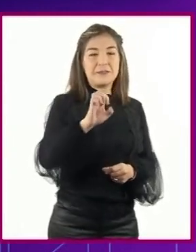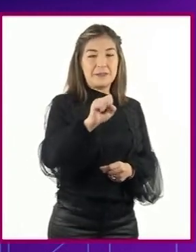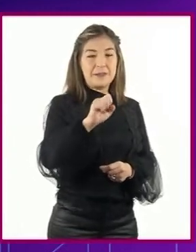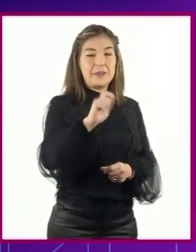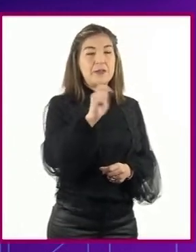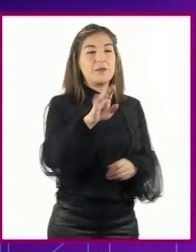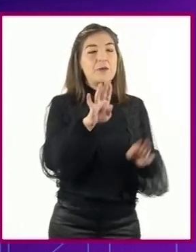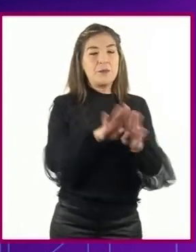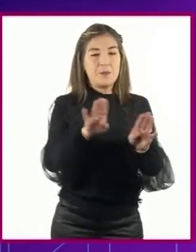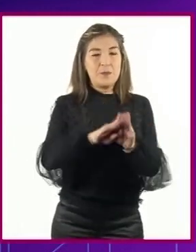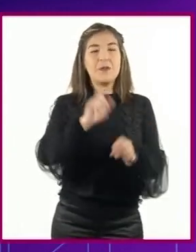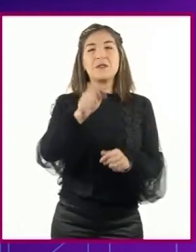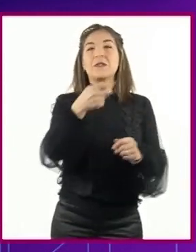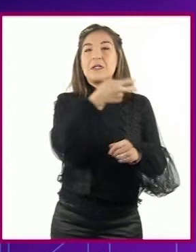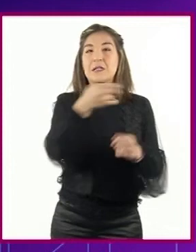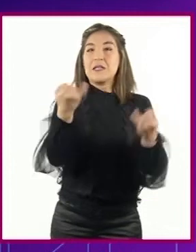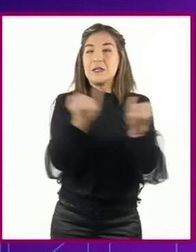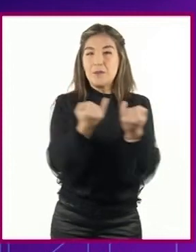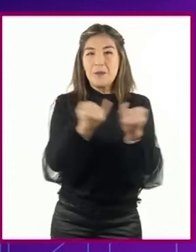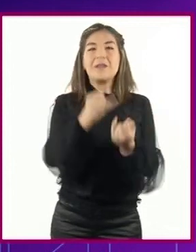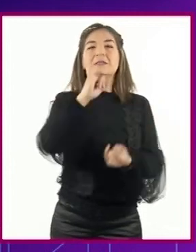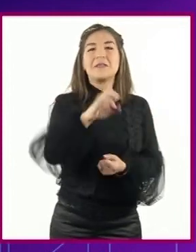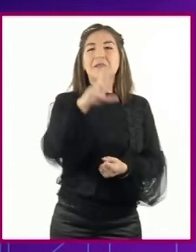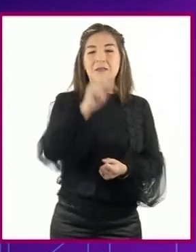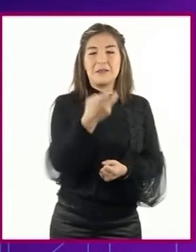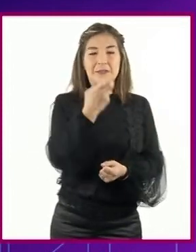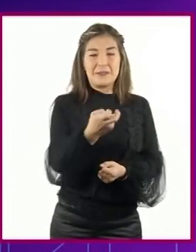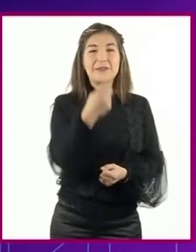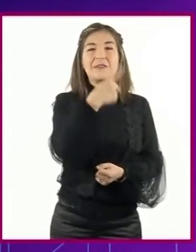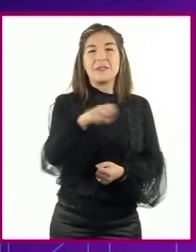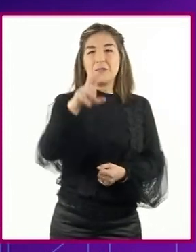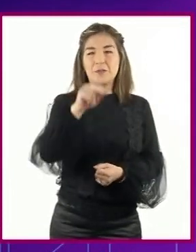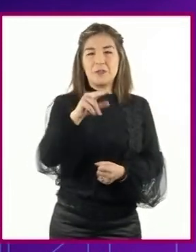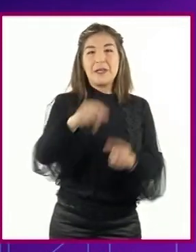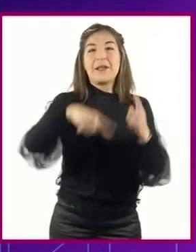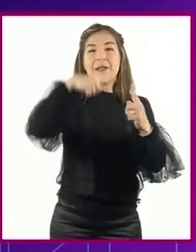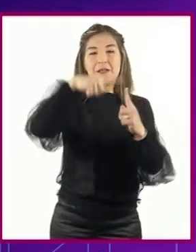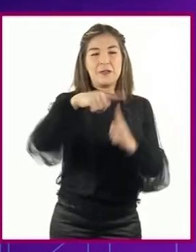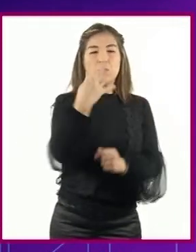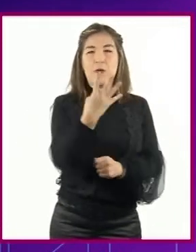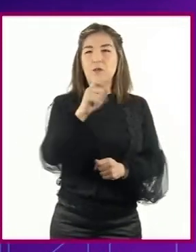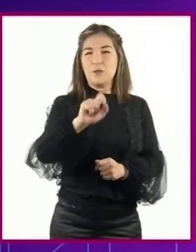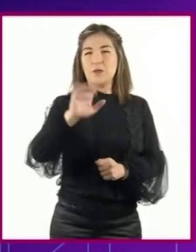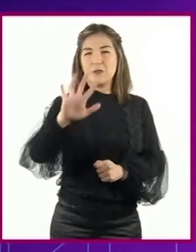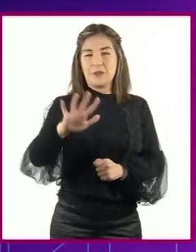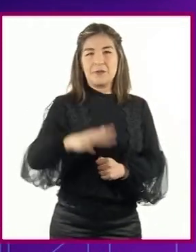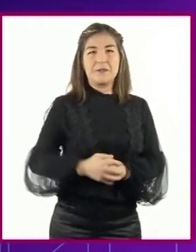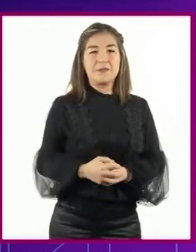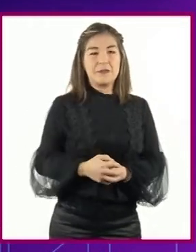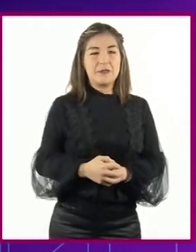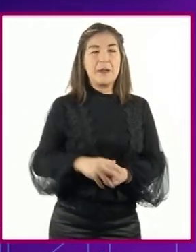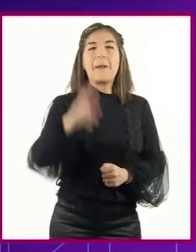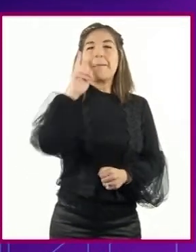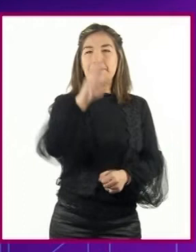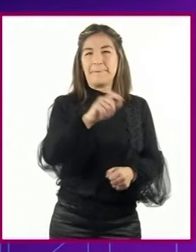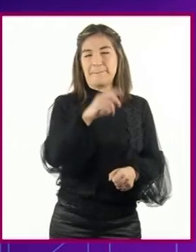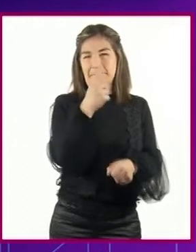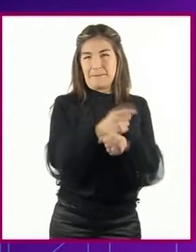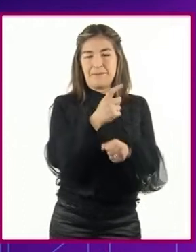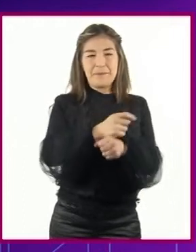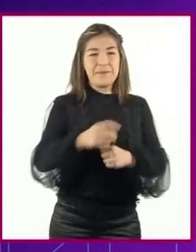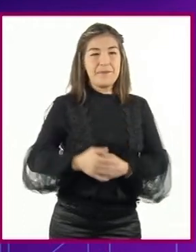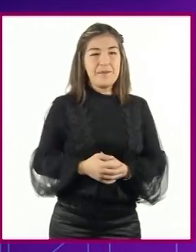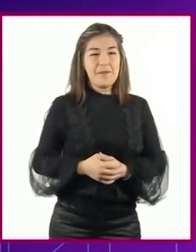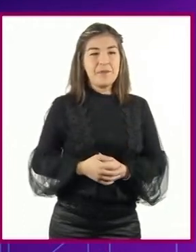de determinar si son o no equivalentes a 180 entre 4.5. Veamos el primer caso.